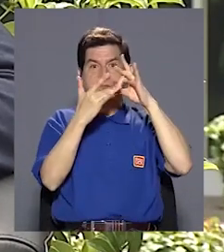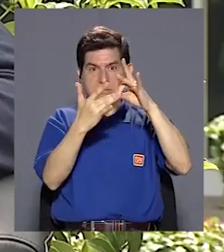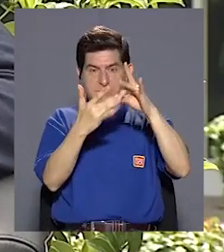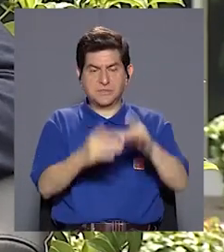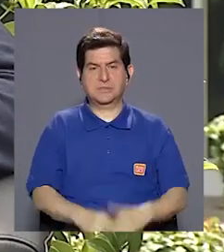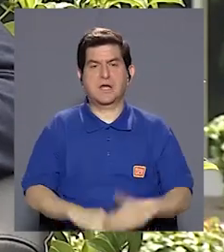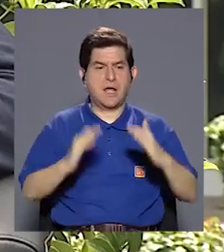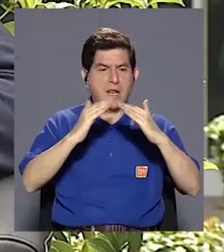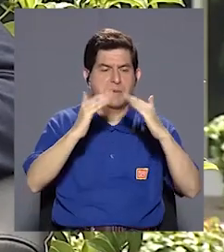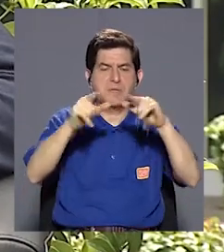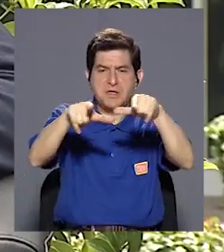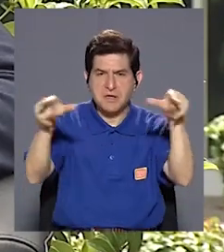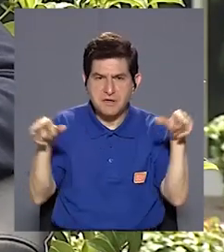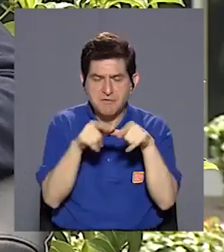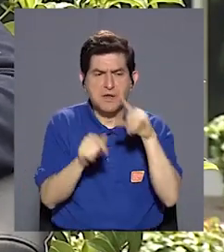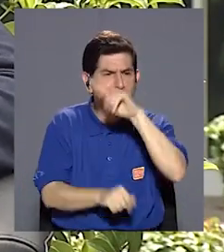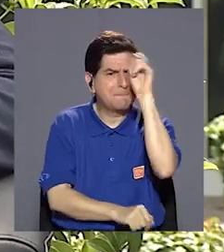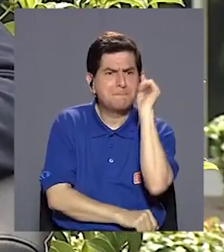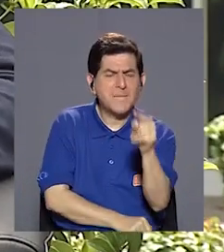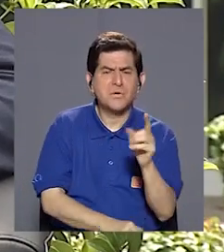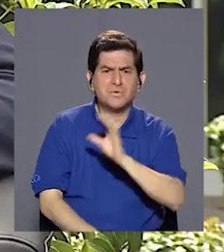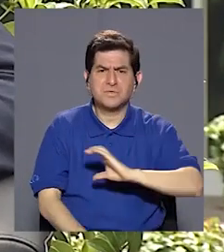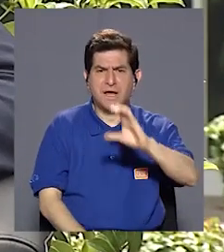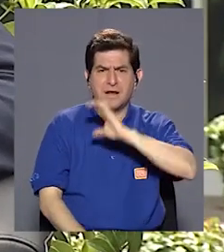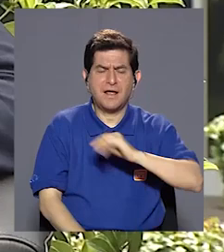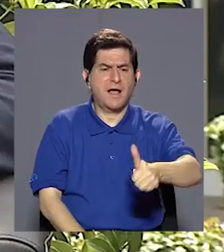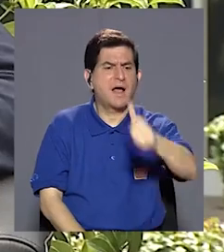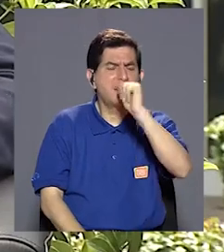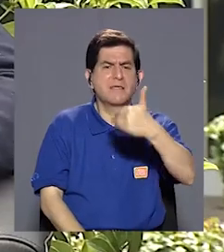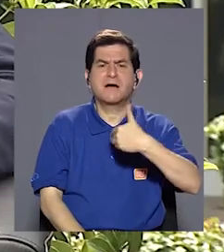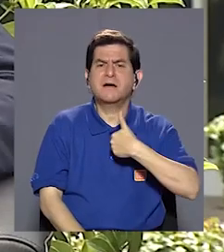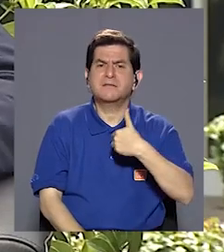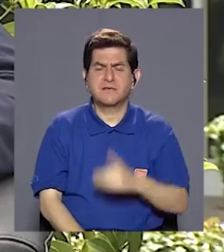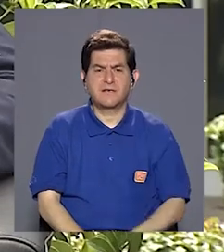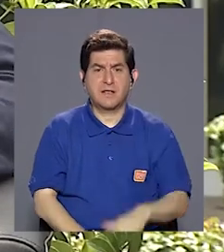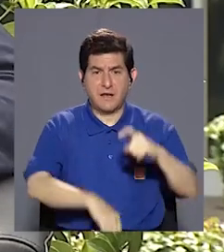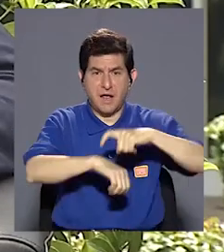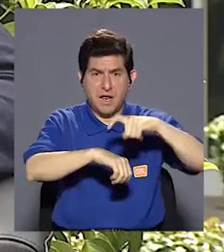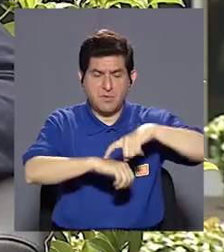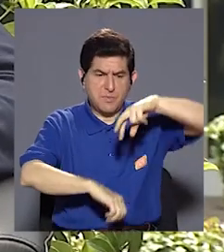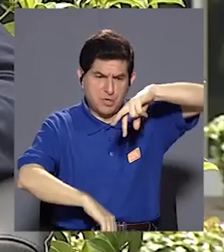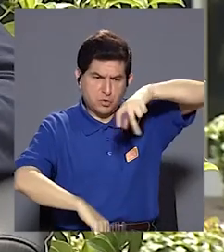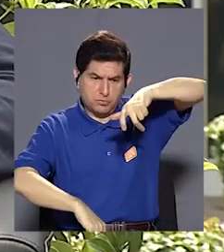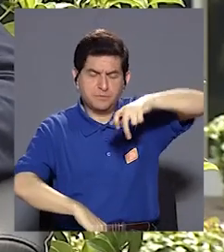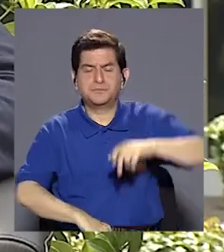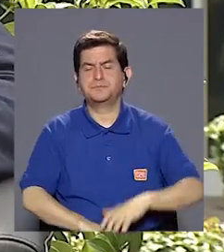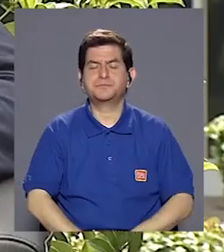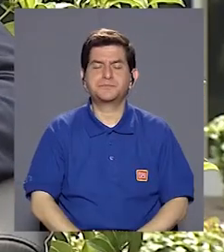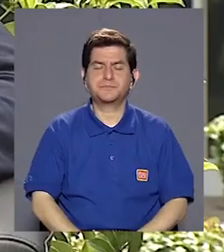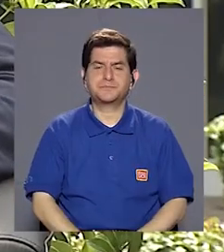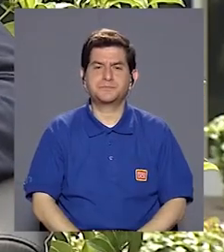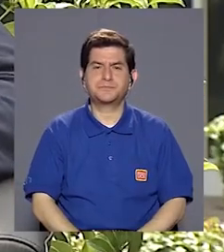todo viviendo en ese lugar, es importante preguntar la calidad del agua que estamos obteniendo cuando abrimos la llave.